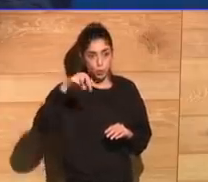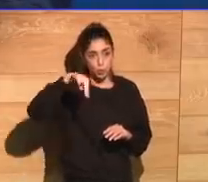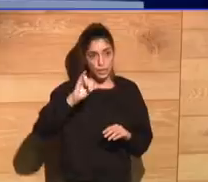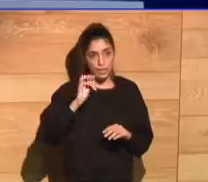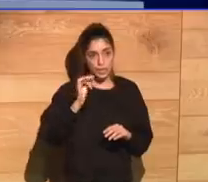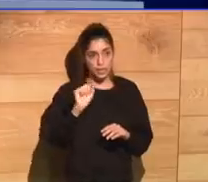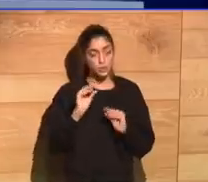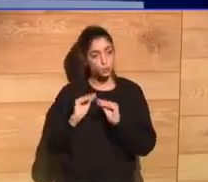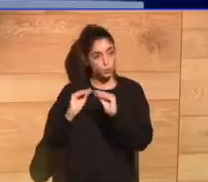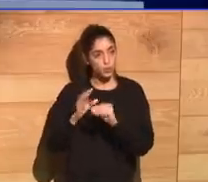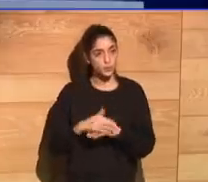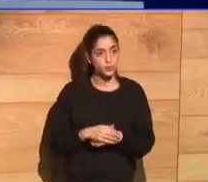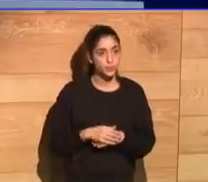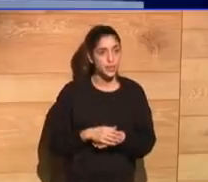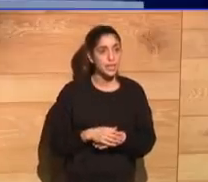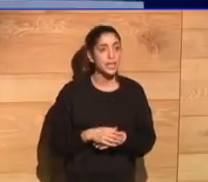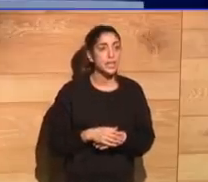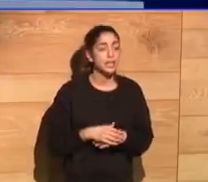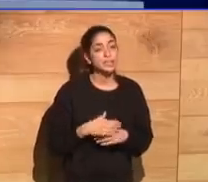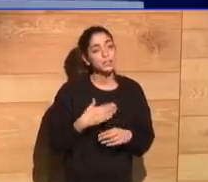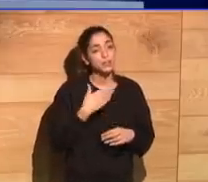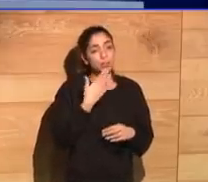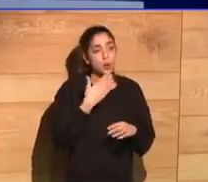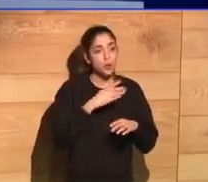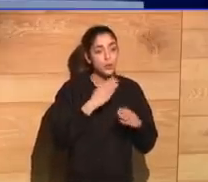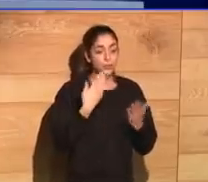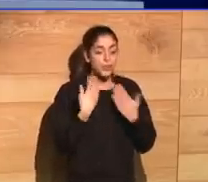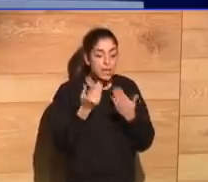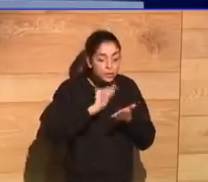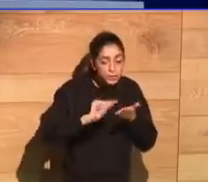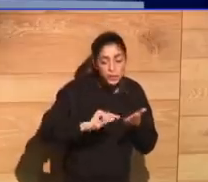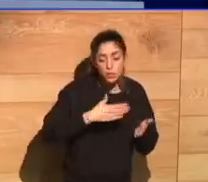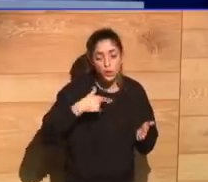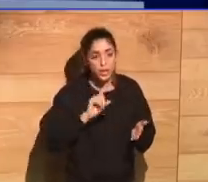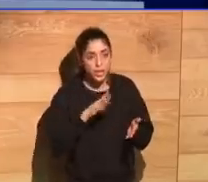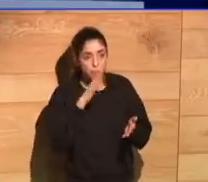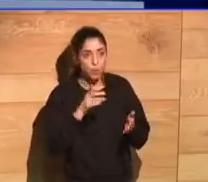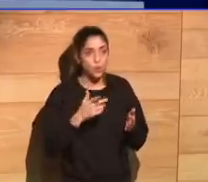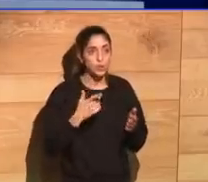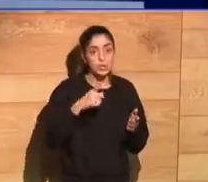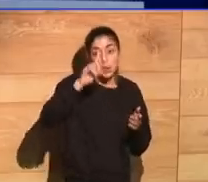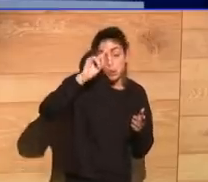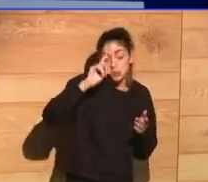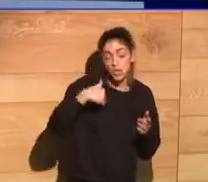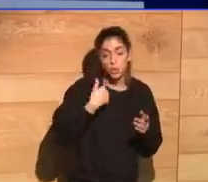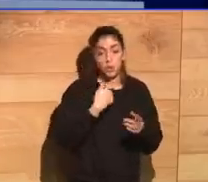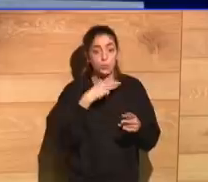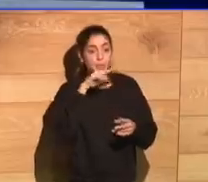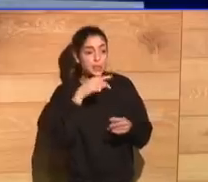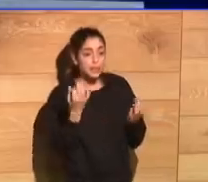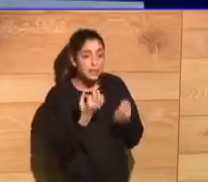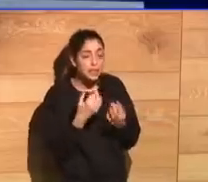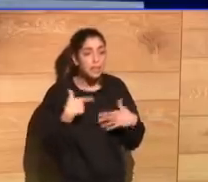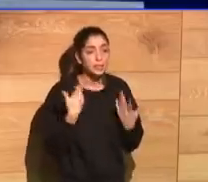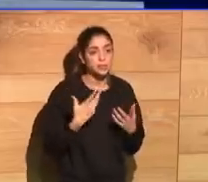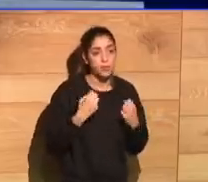diálogos, es cierto. Y decía que era porque de esta manera él mismo, al no saber lo que iba a decir, esas primeras tomas iban a ser enormemente espontáneas, a la fuerza. Claro,